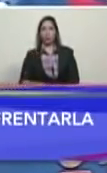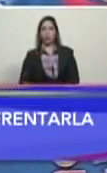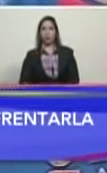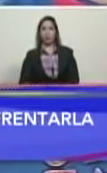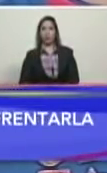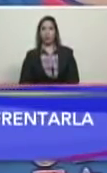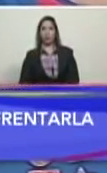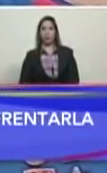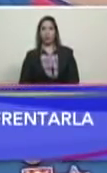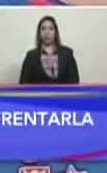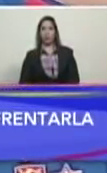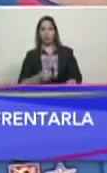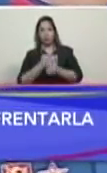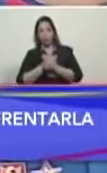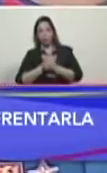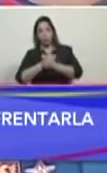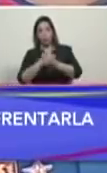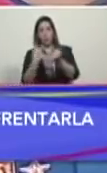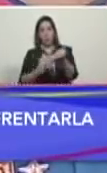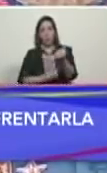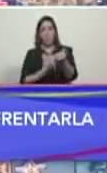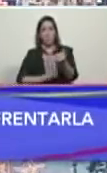queridos hermanos y hermanas,